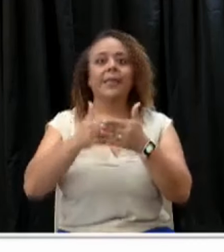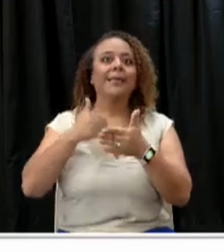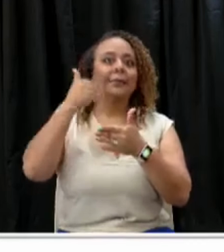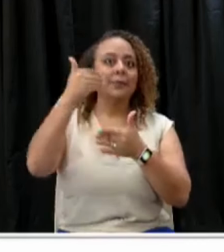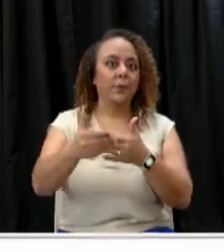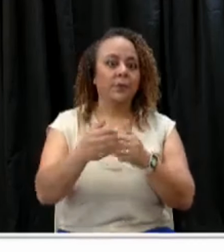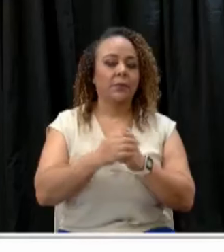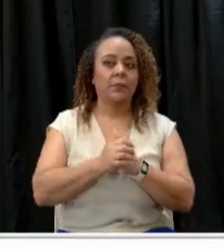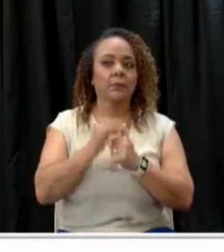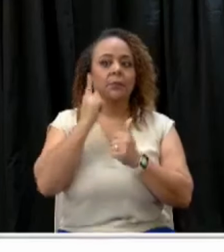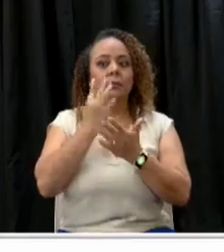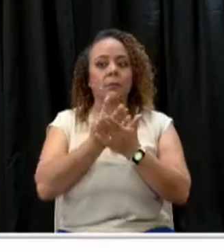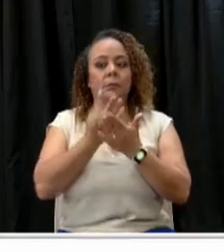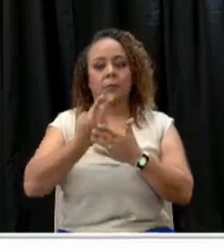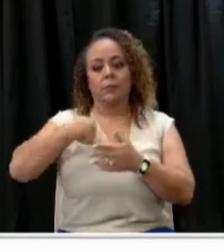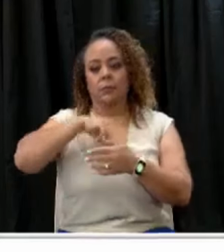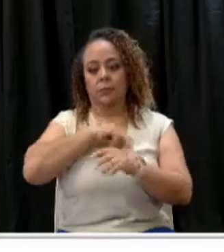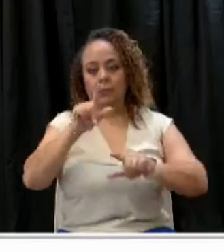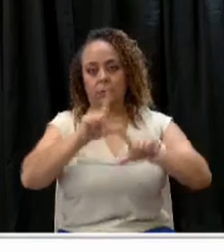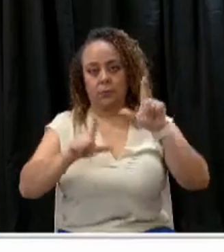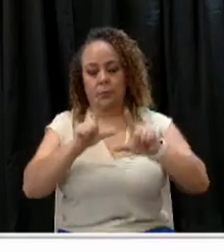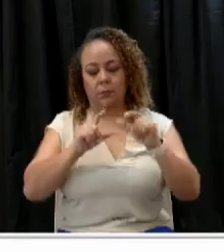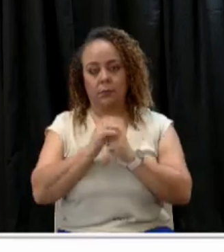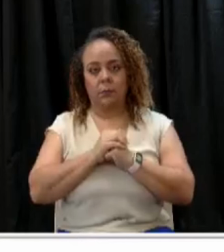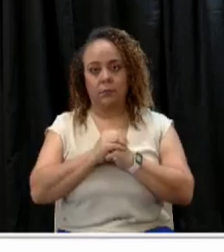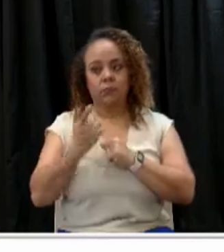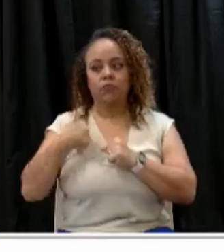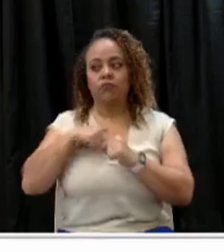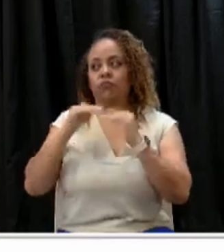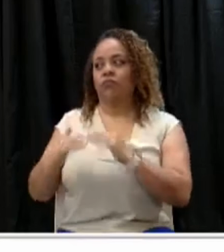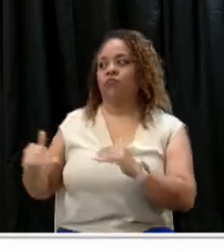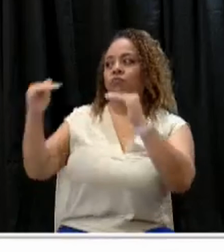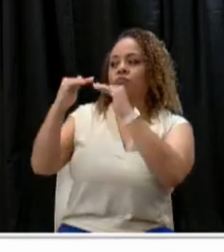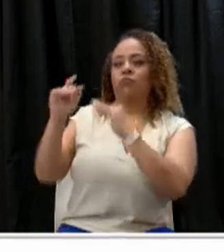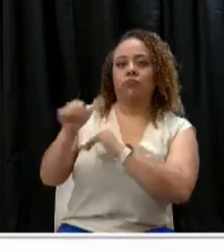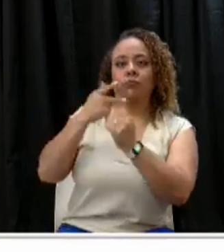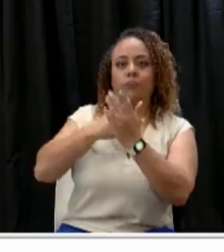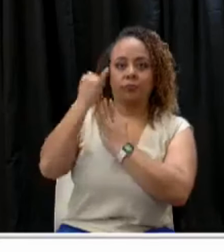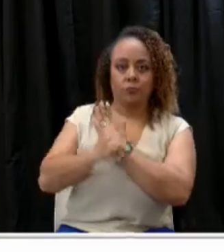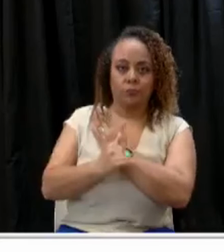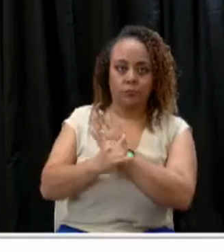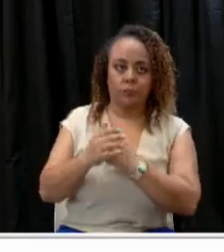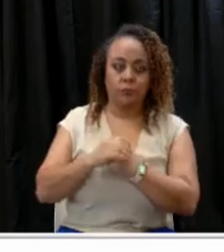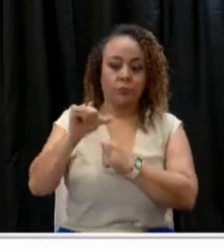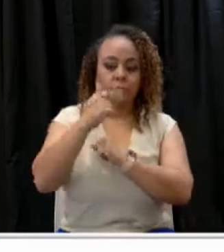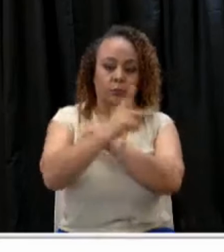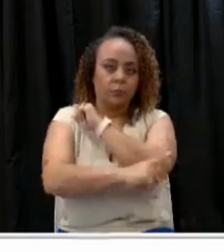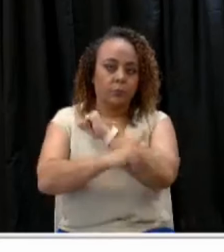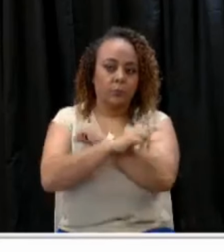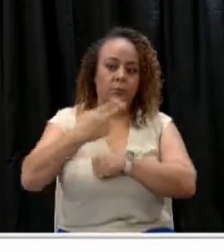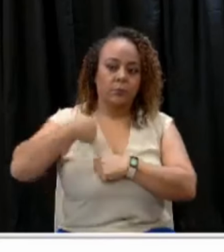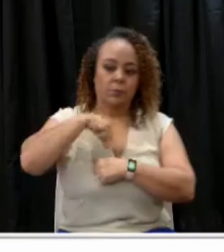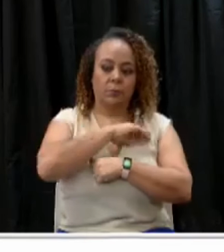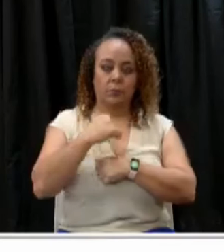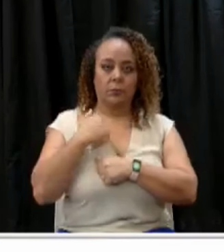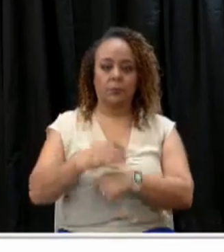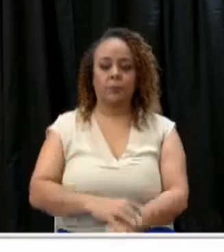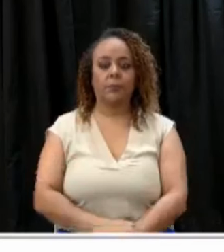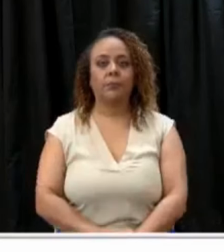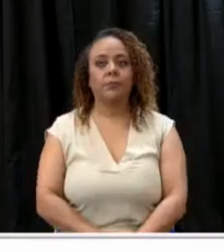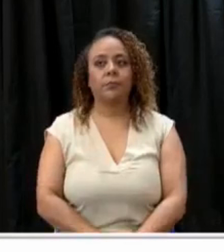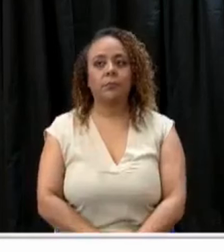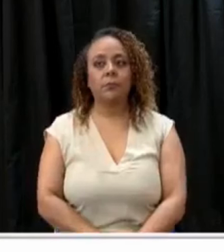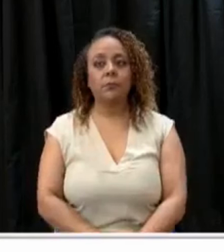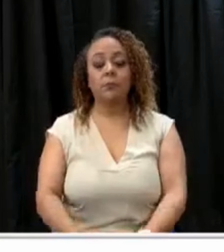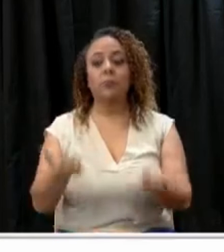de probarlos en nuestro laboratorio, los escalamos a los otros proyectos en los otros países que nosotros tenemos. De